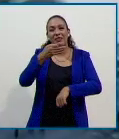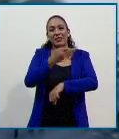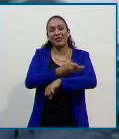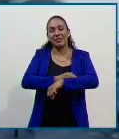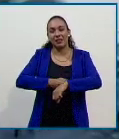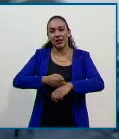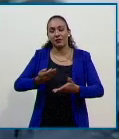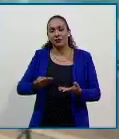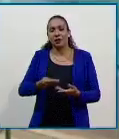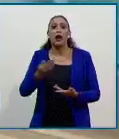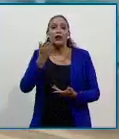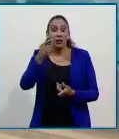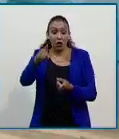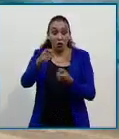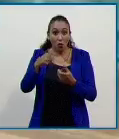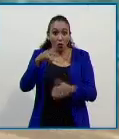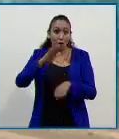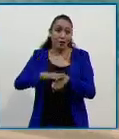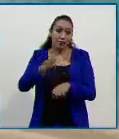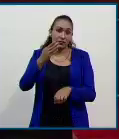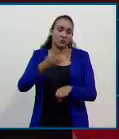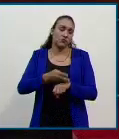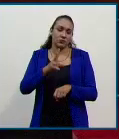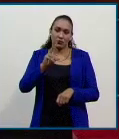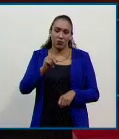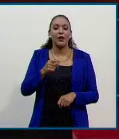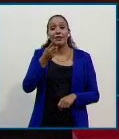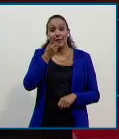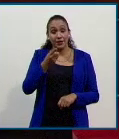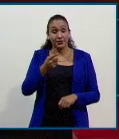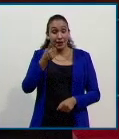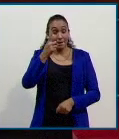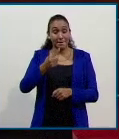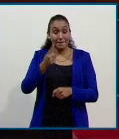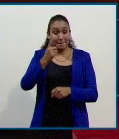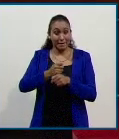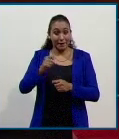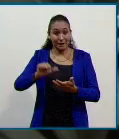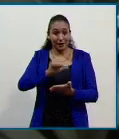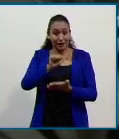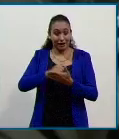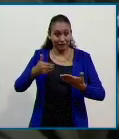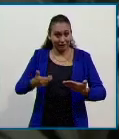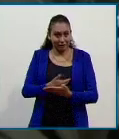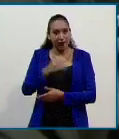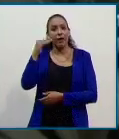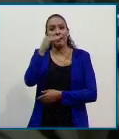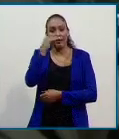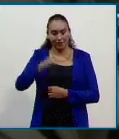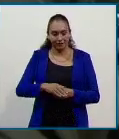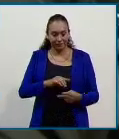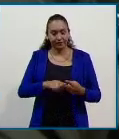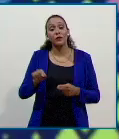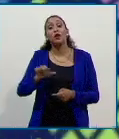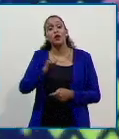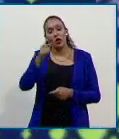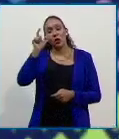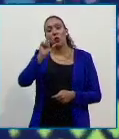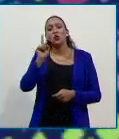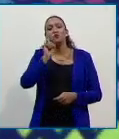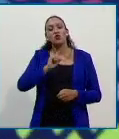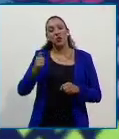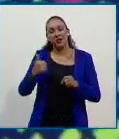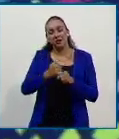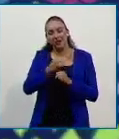primera acta de nacimiento debe ser gratuita. El martes el Pleno declaró válida la definición de violencia vicaria del Código Nacional de